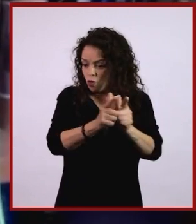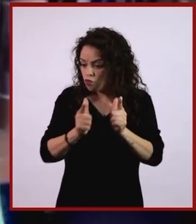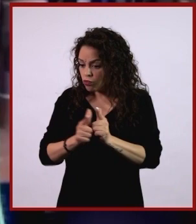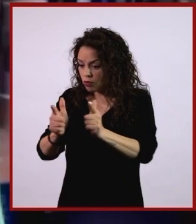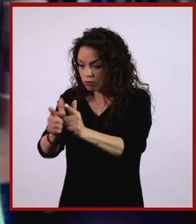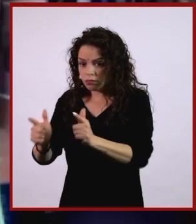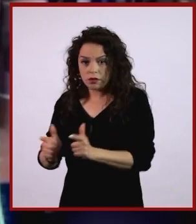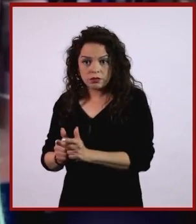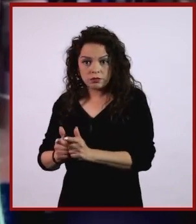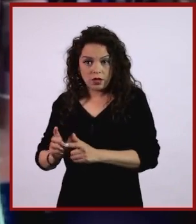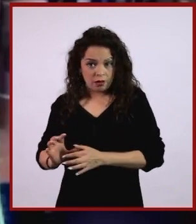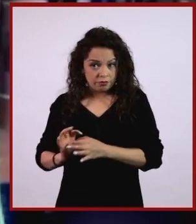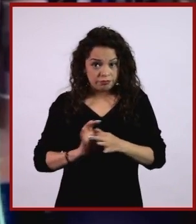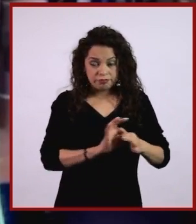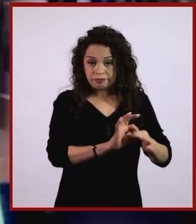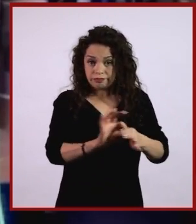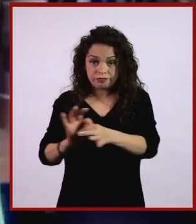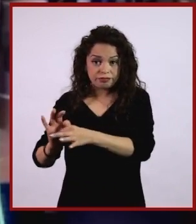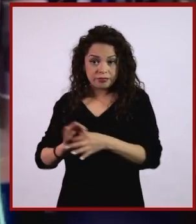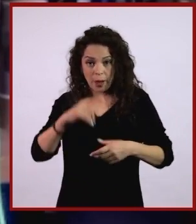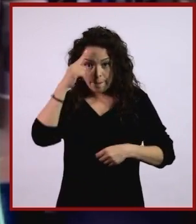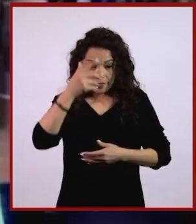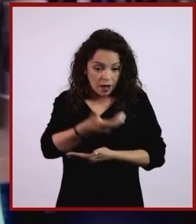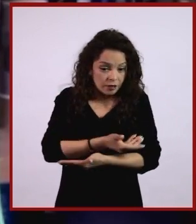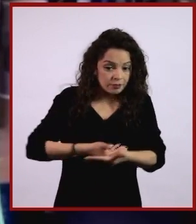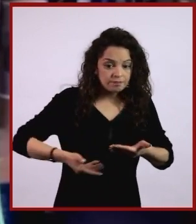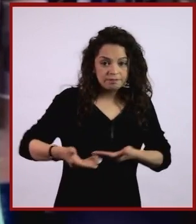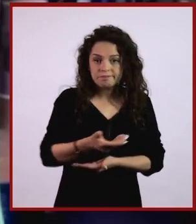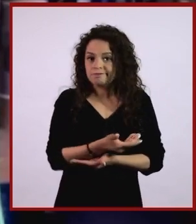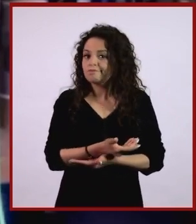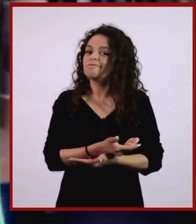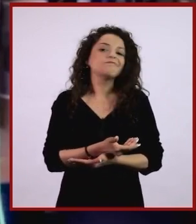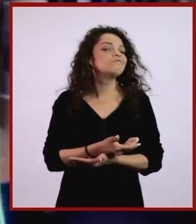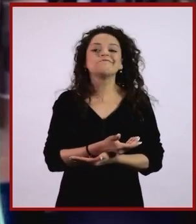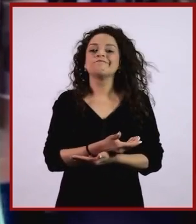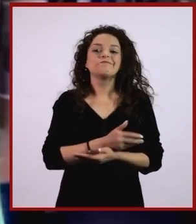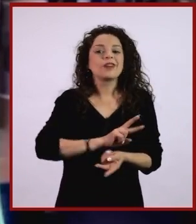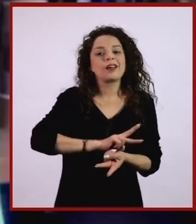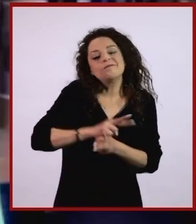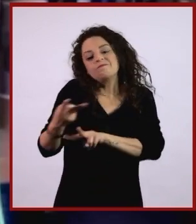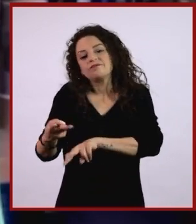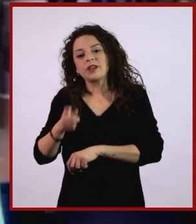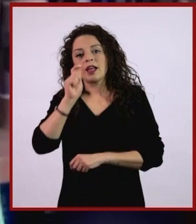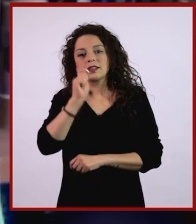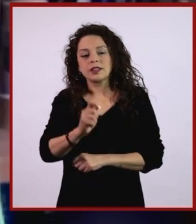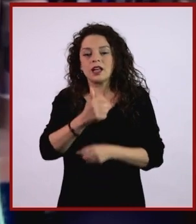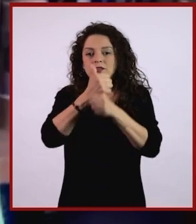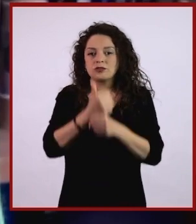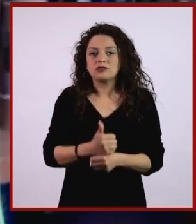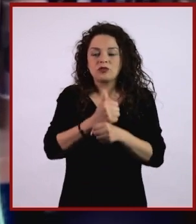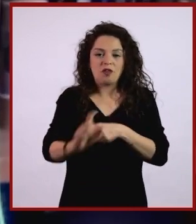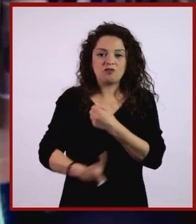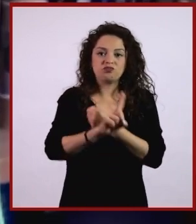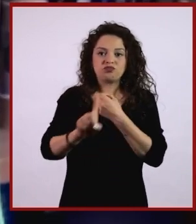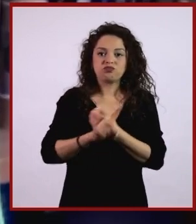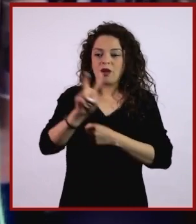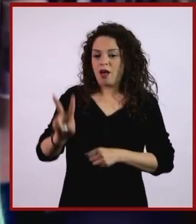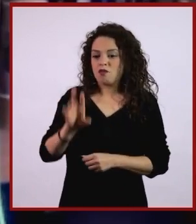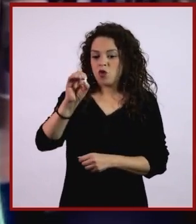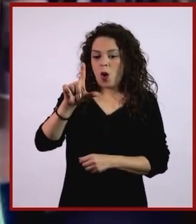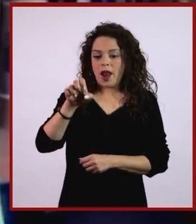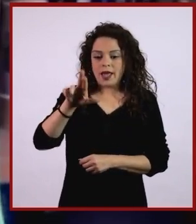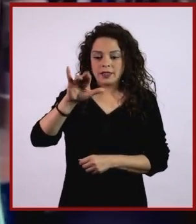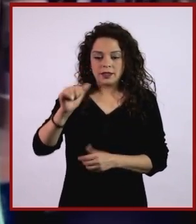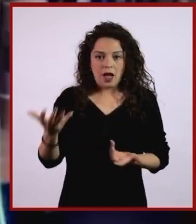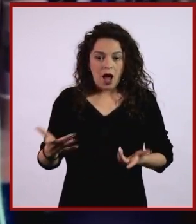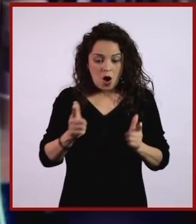los diferentes grupos, en vez de que sean de colaboración, muchas veces son de violencia. Por ejemplo, a lo largo del periodo colonial y